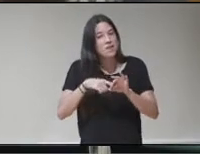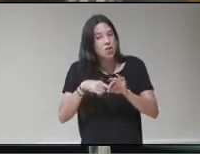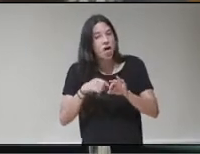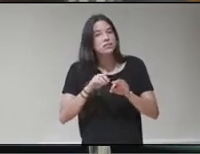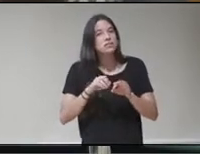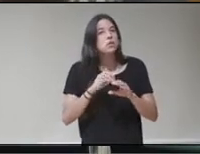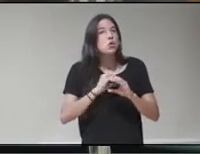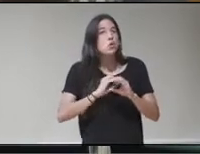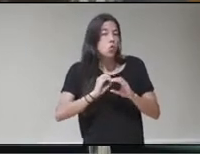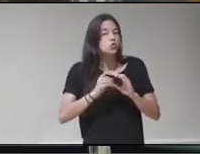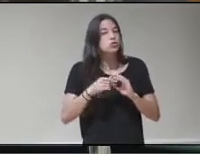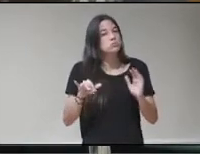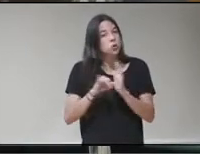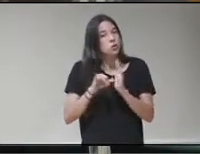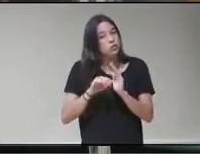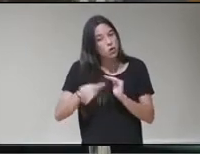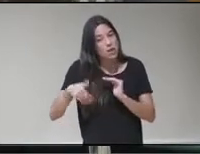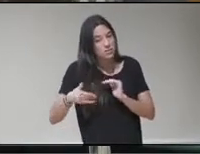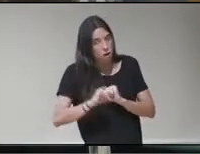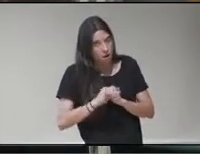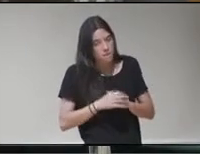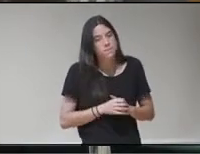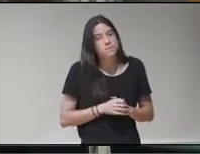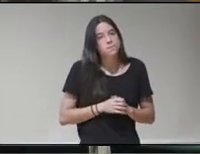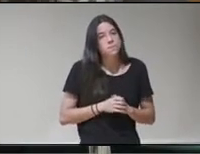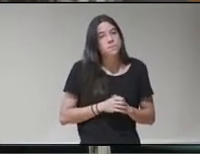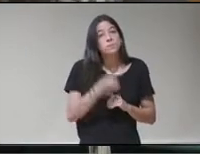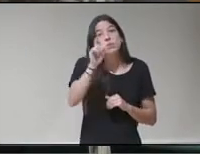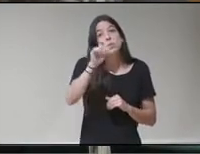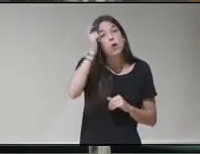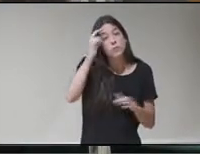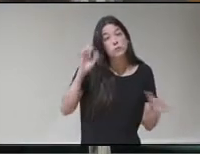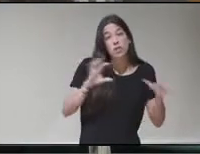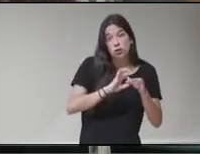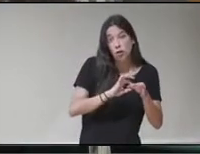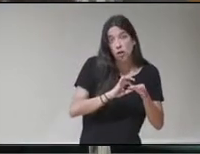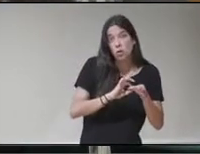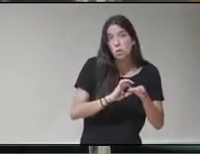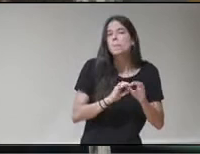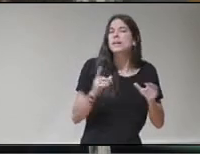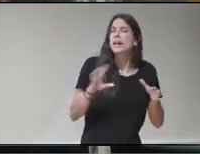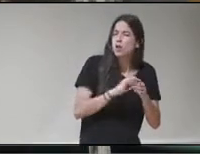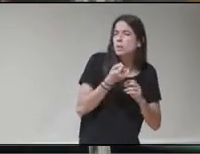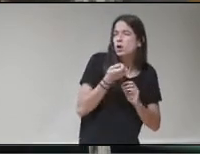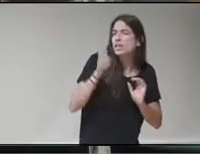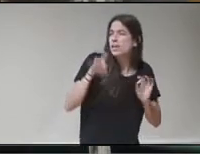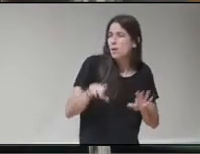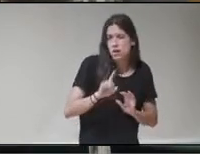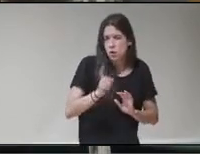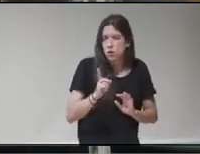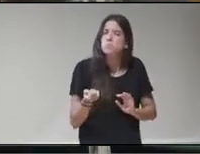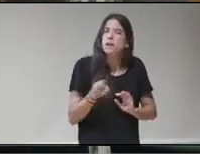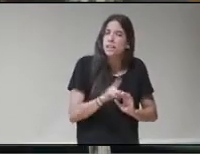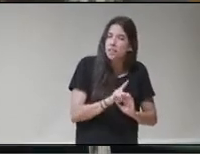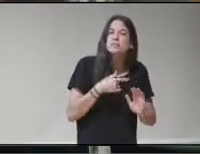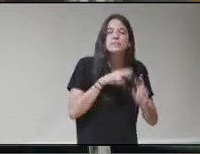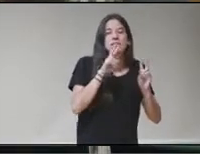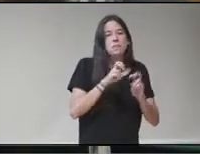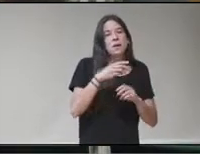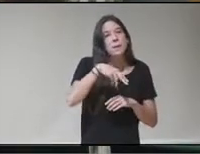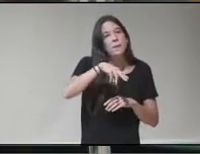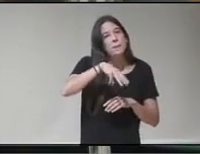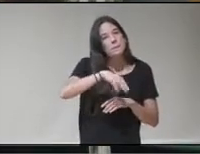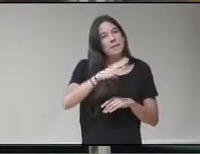exterior. Un término relacionado con él, pero no idéntico, es el término de microbioma.